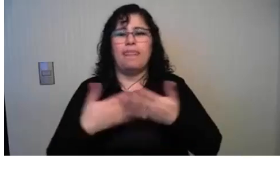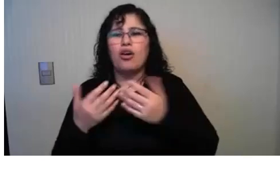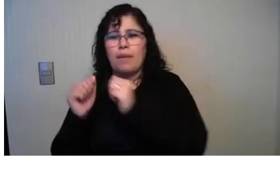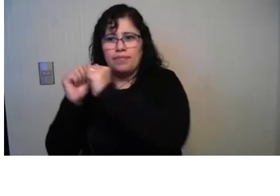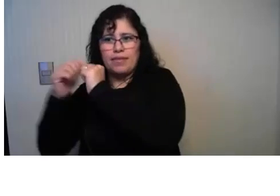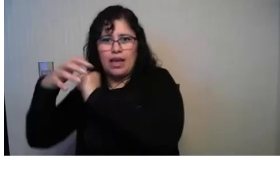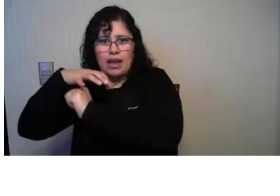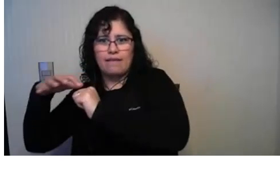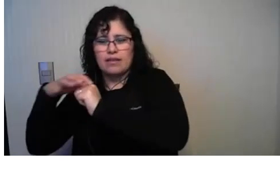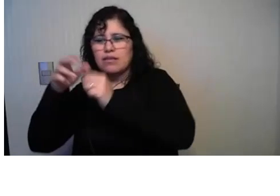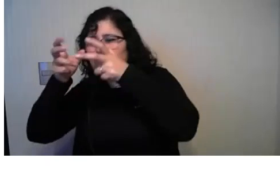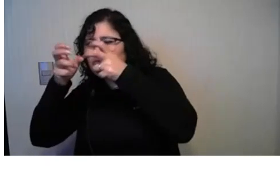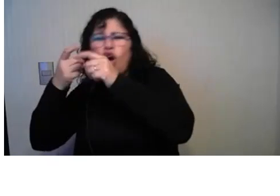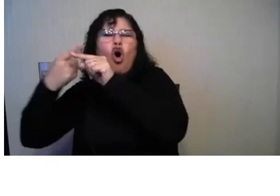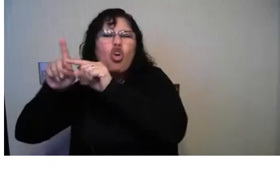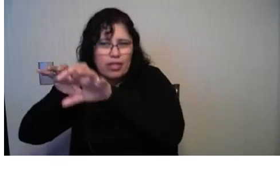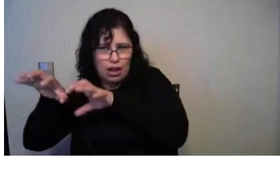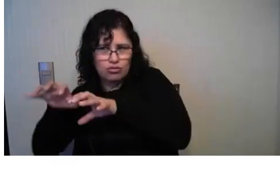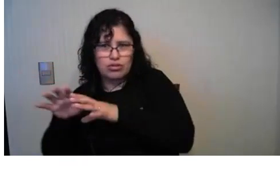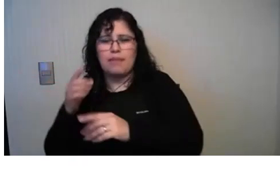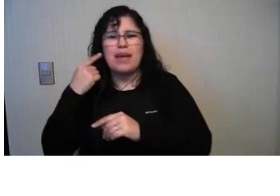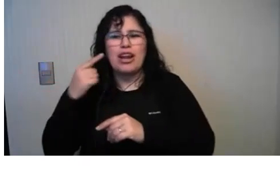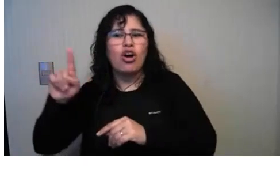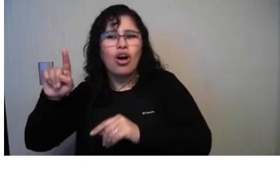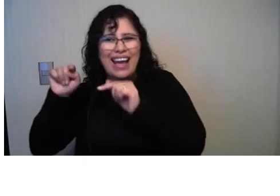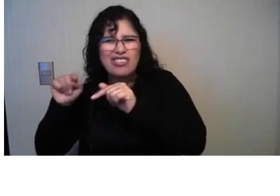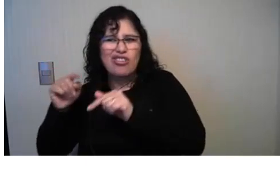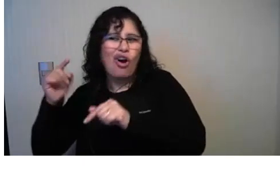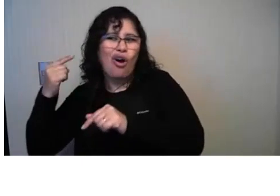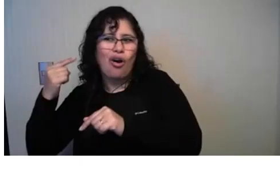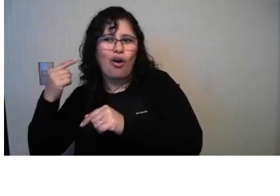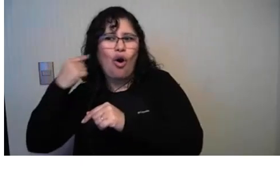de la cabeza, pero eso recuerden que es a través del oído interno.